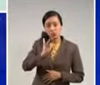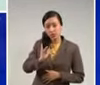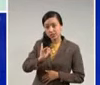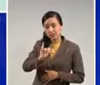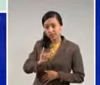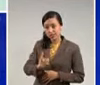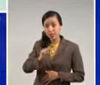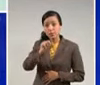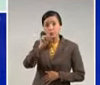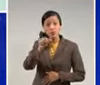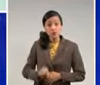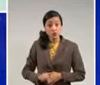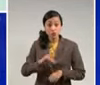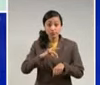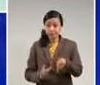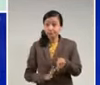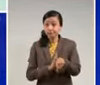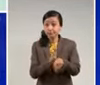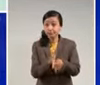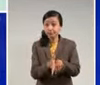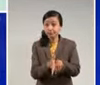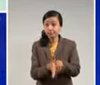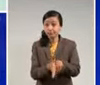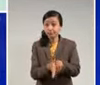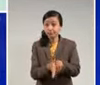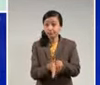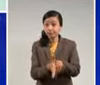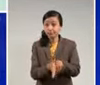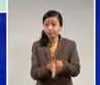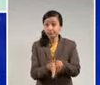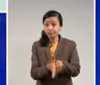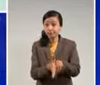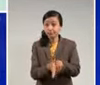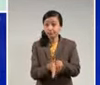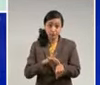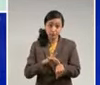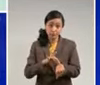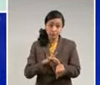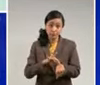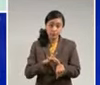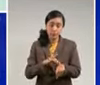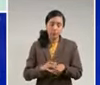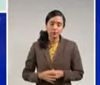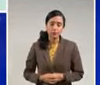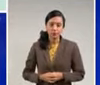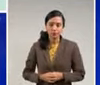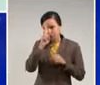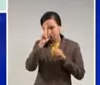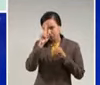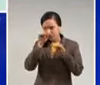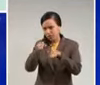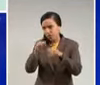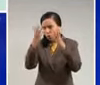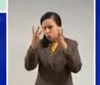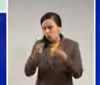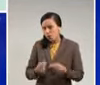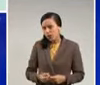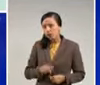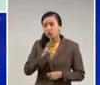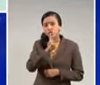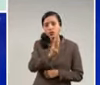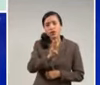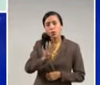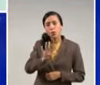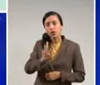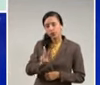964.176 pacientes que se han diagnosticado con la enfermedad, se mantienen ingresados